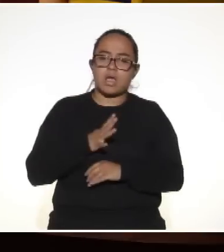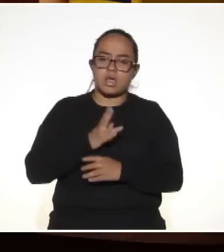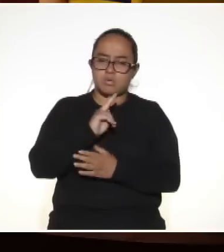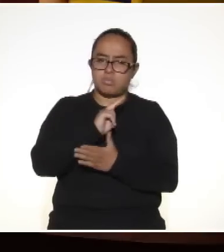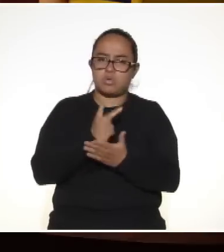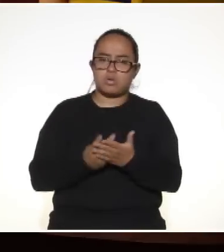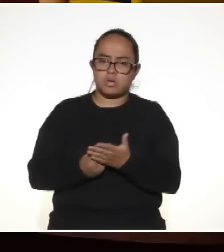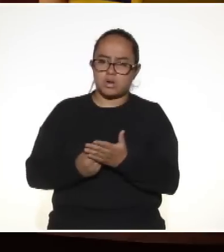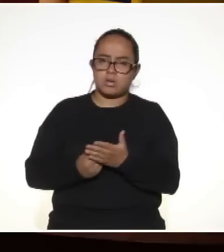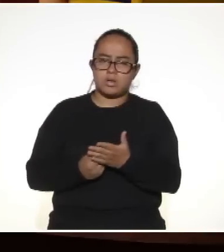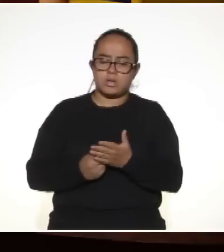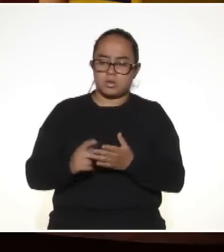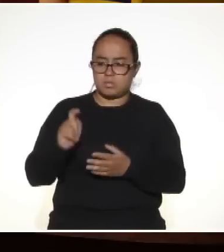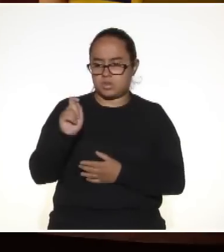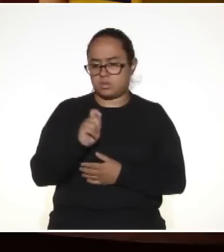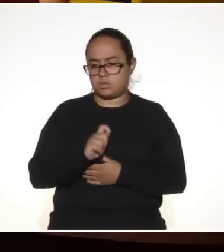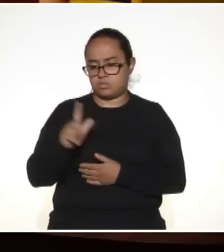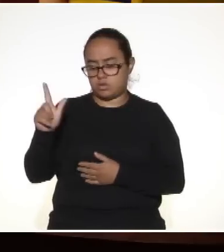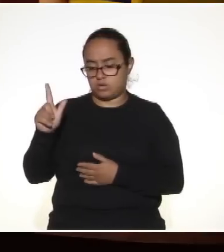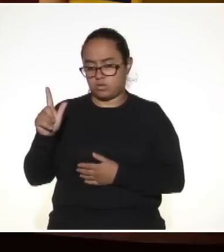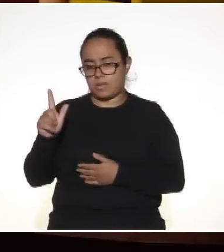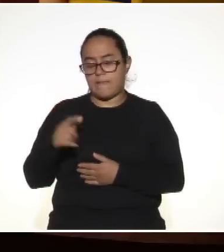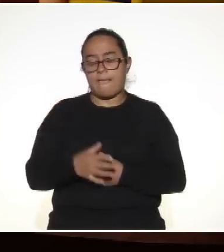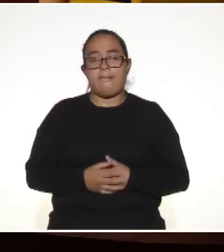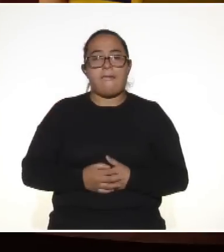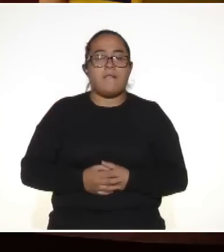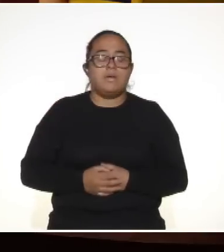programas tanto profesionales como